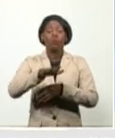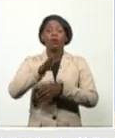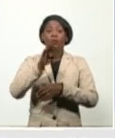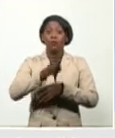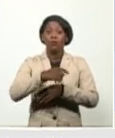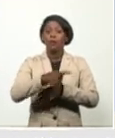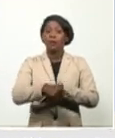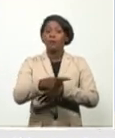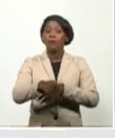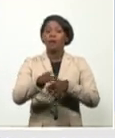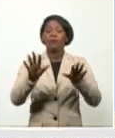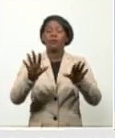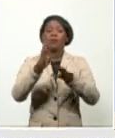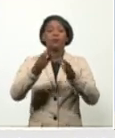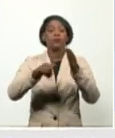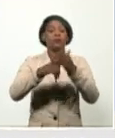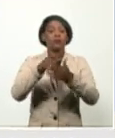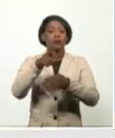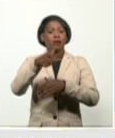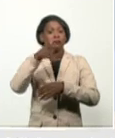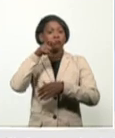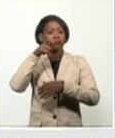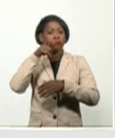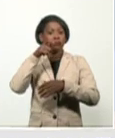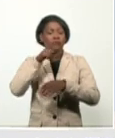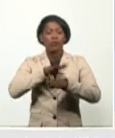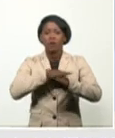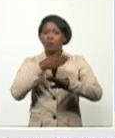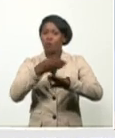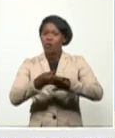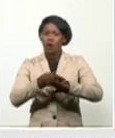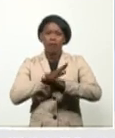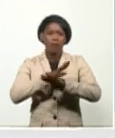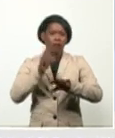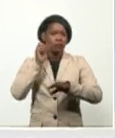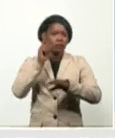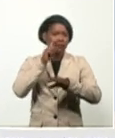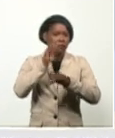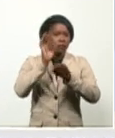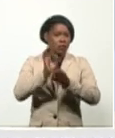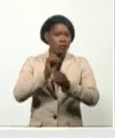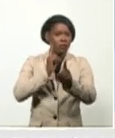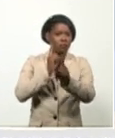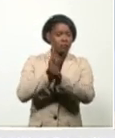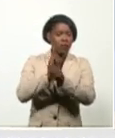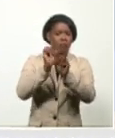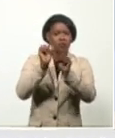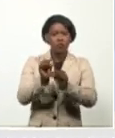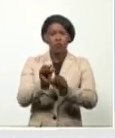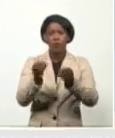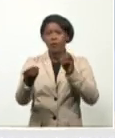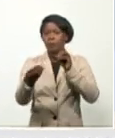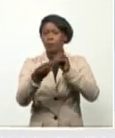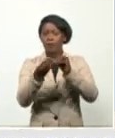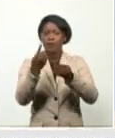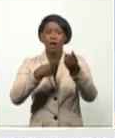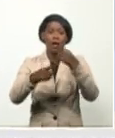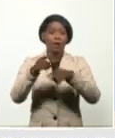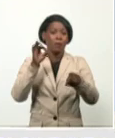días después de haber estado en contacto con un caso positivo o de haber comenzado los